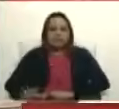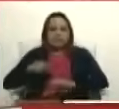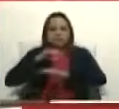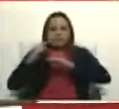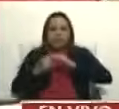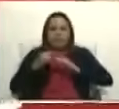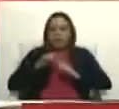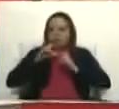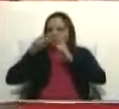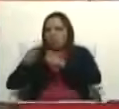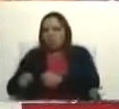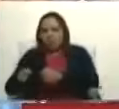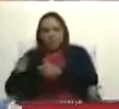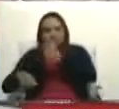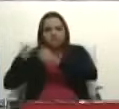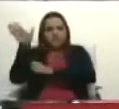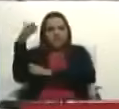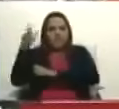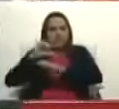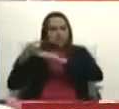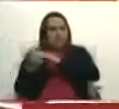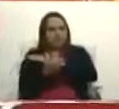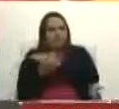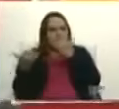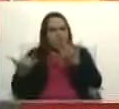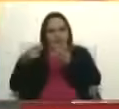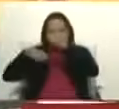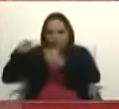No nos sentimos.